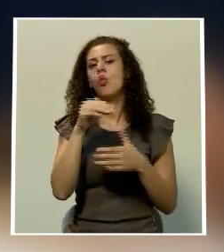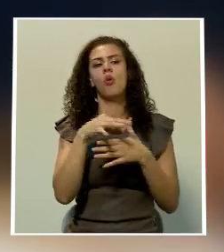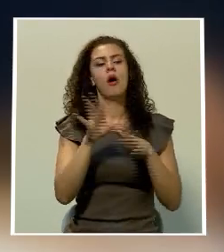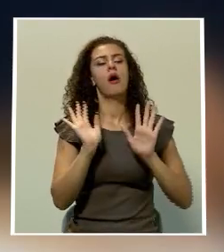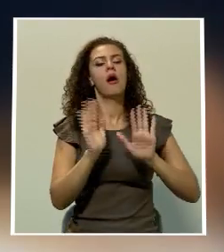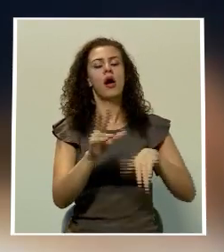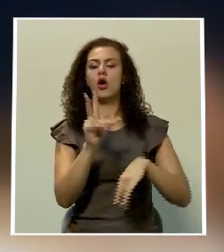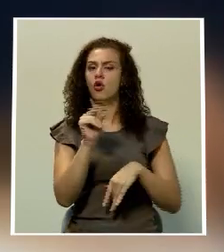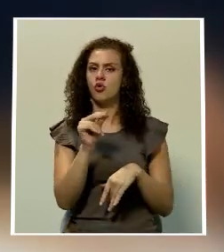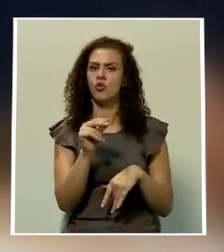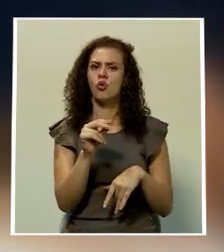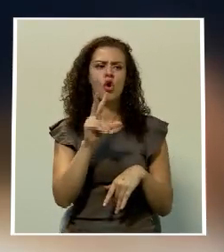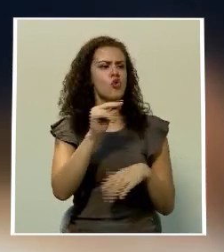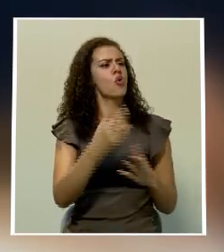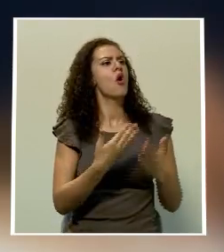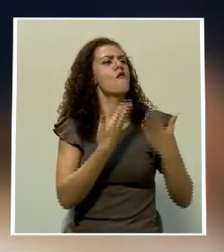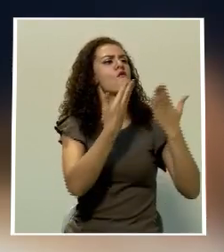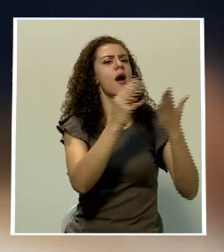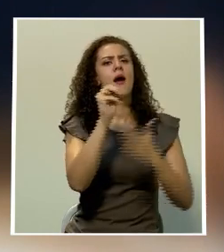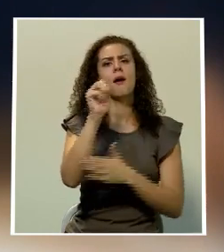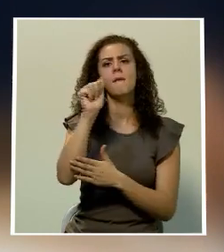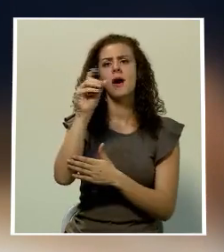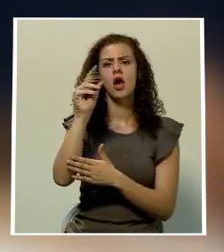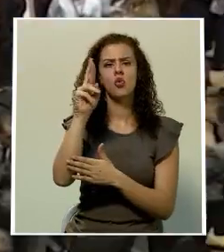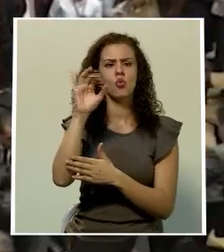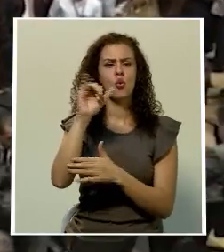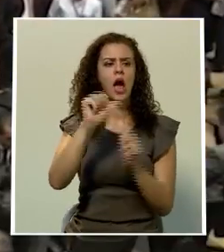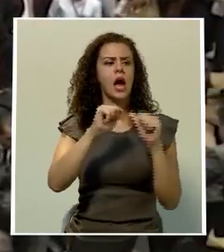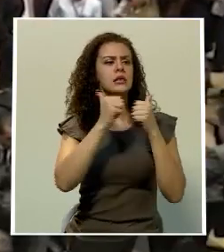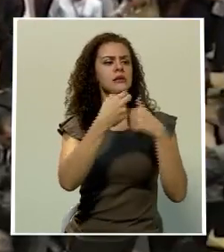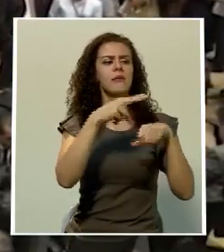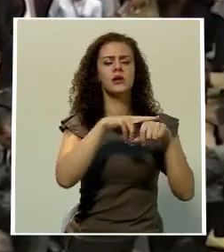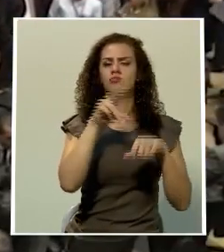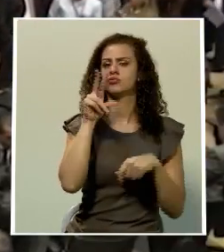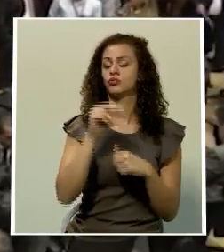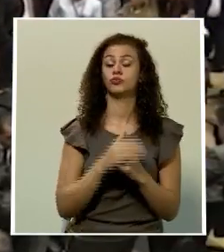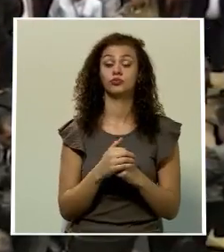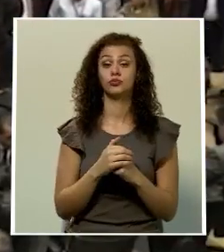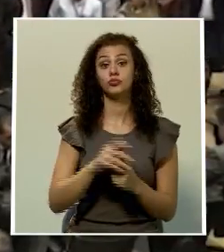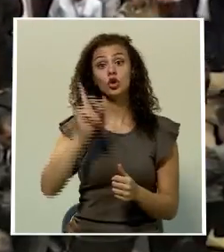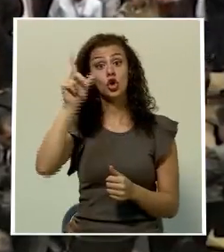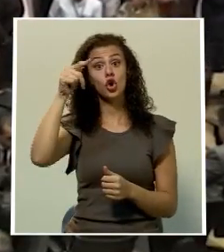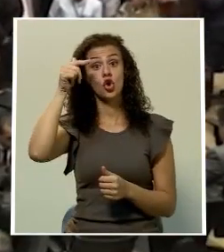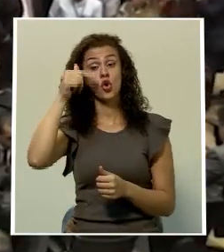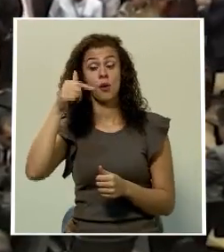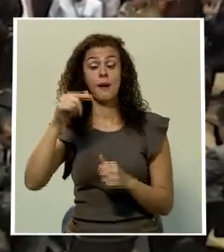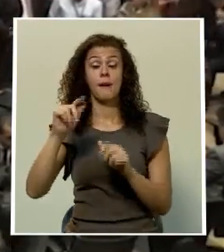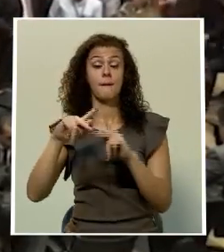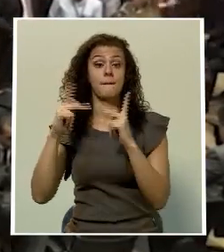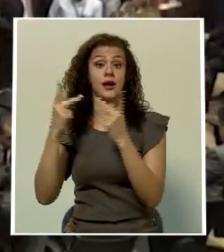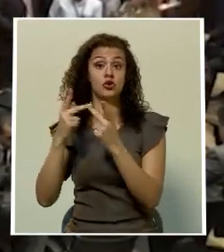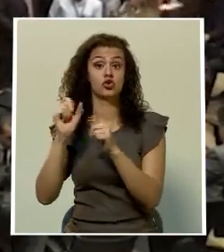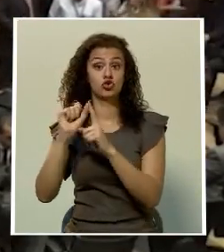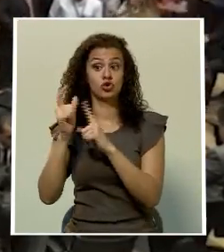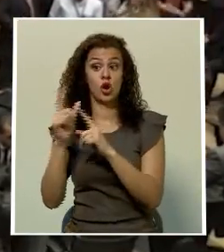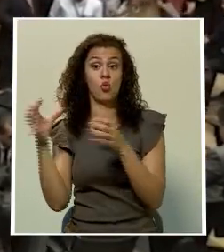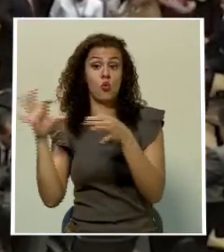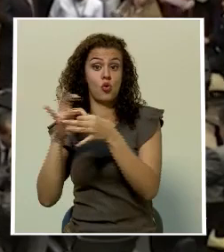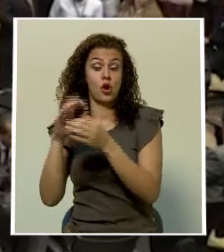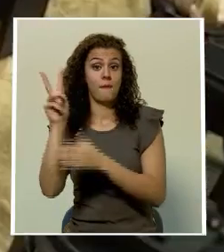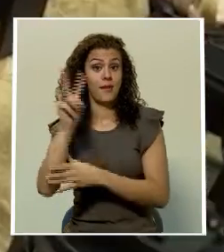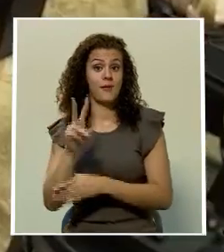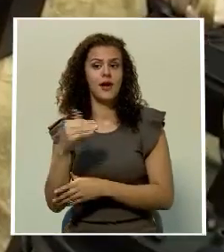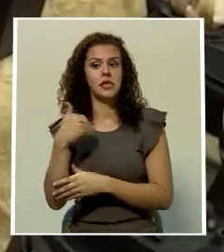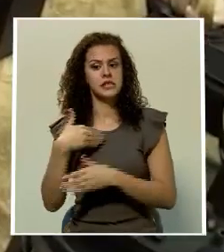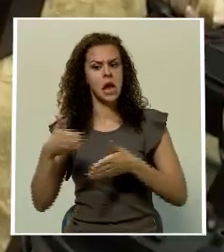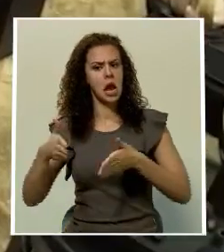resignar, ni le vamos a regalar a Maduro la Asamblea Nacional. El gobernante Partido Socialista Unido de Venezuela tiene